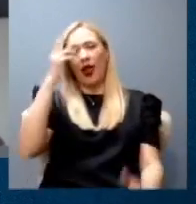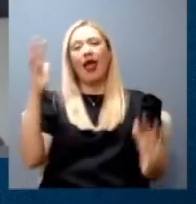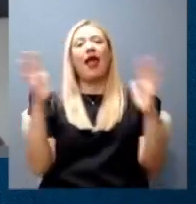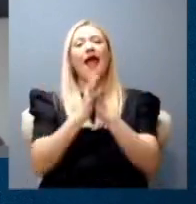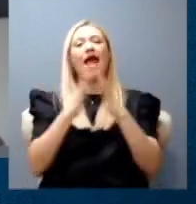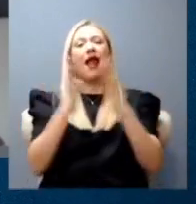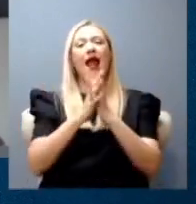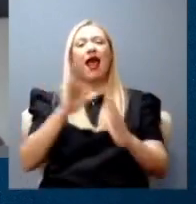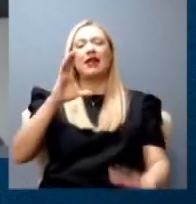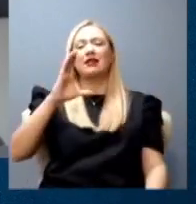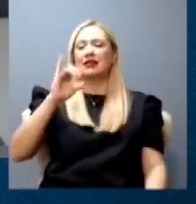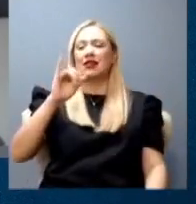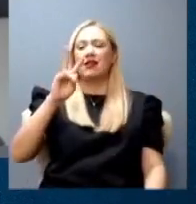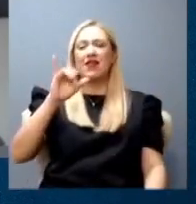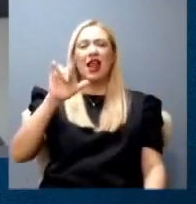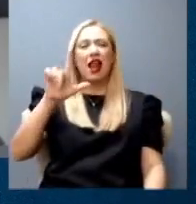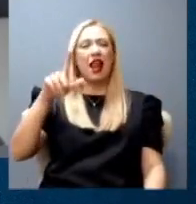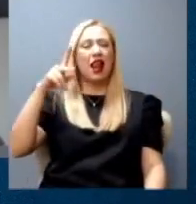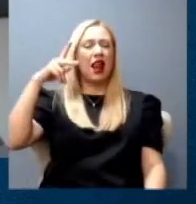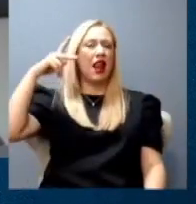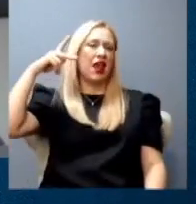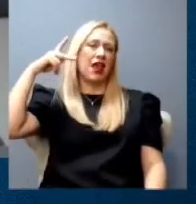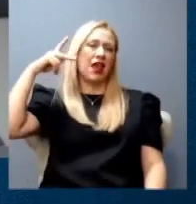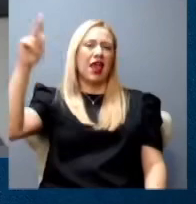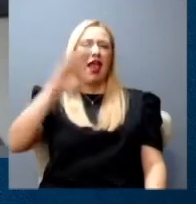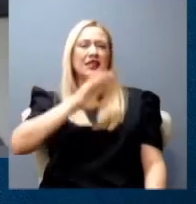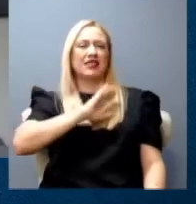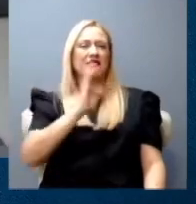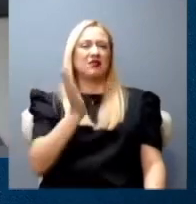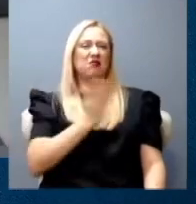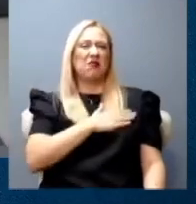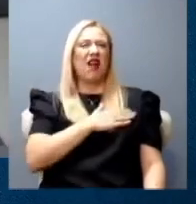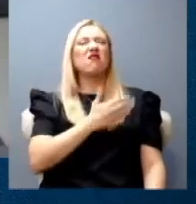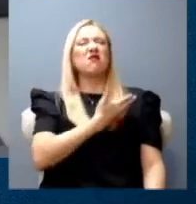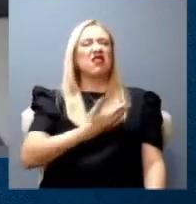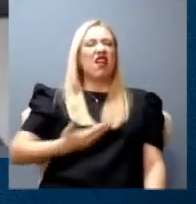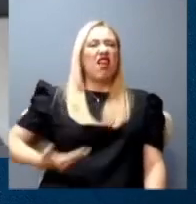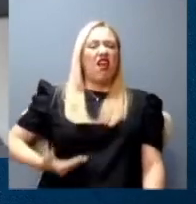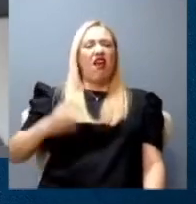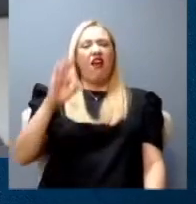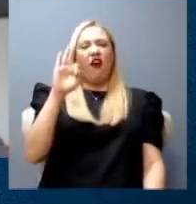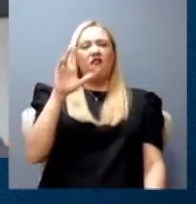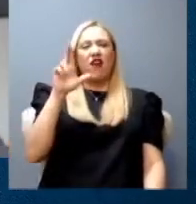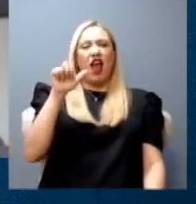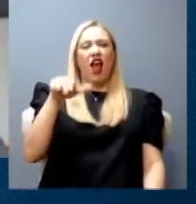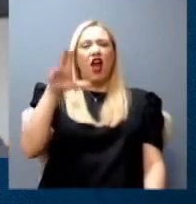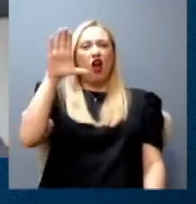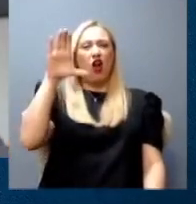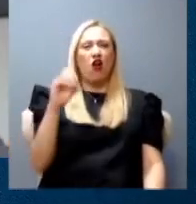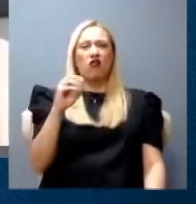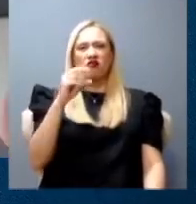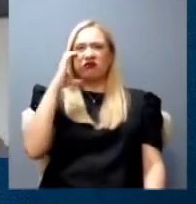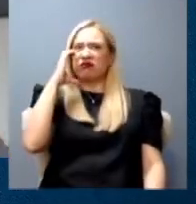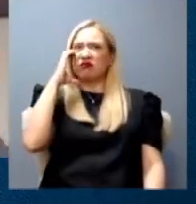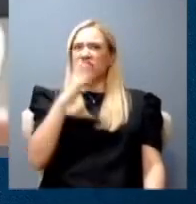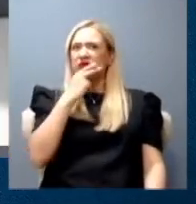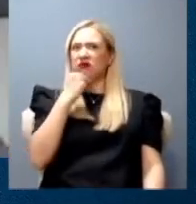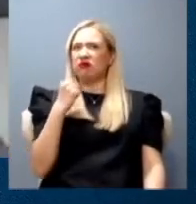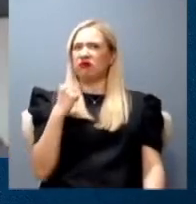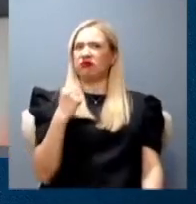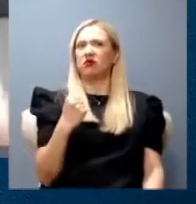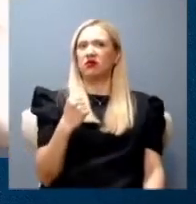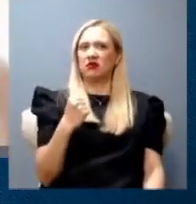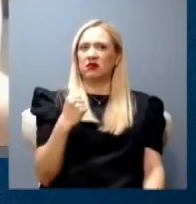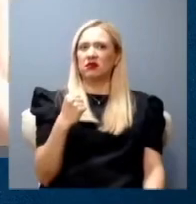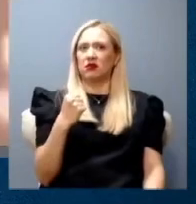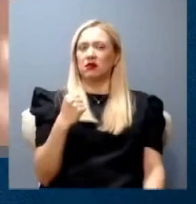civil y fueron desaparecidas por el régimen franquista, hoy demandan verdad. Y pues la transición